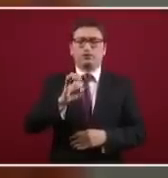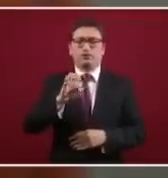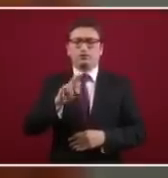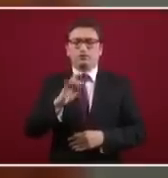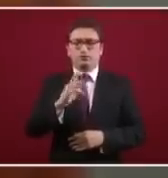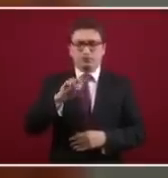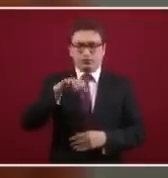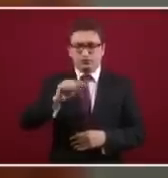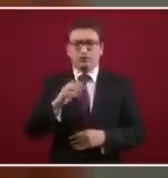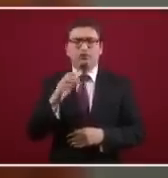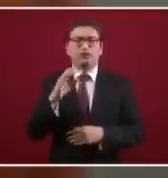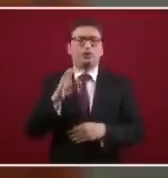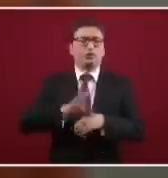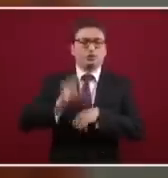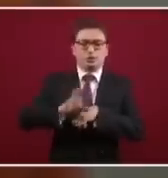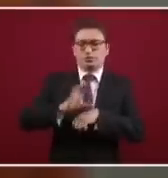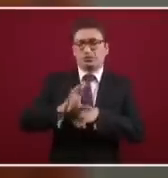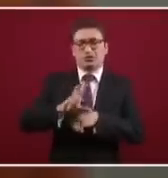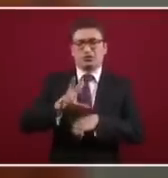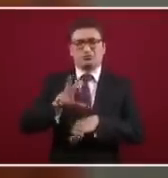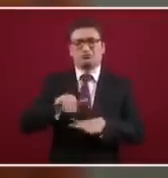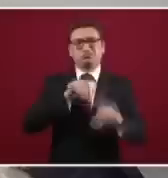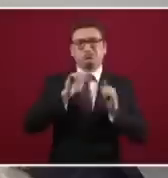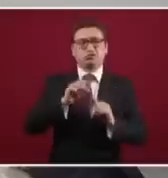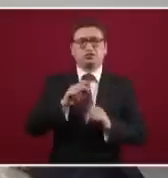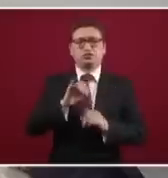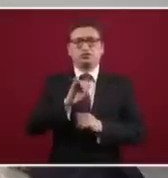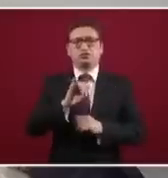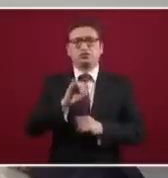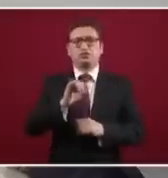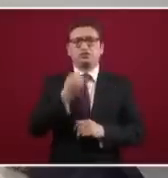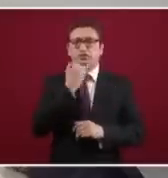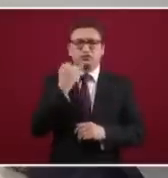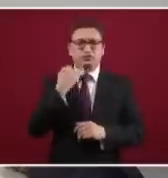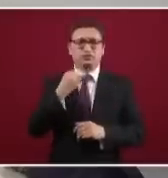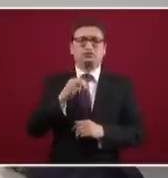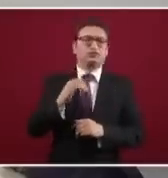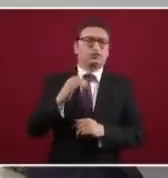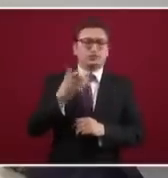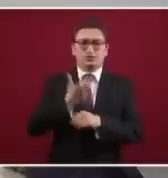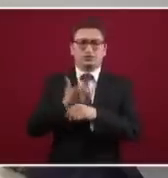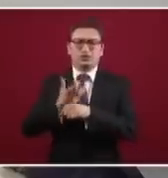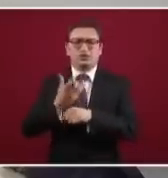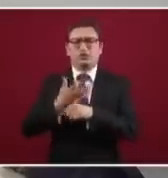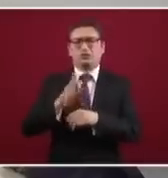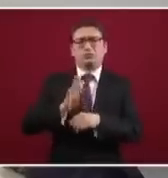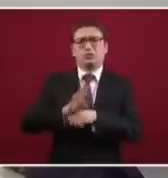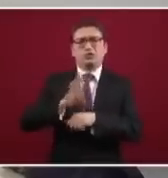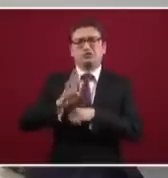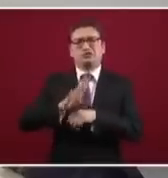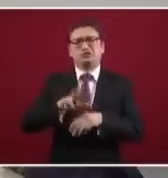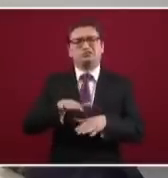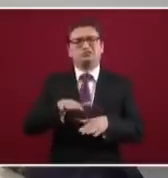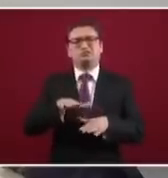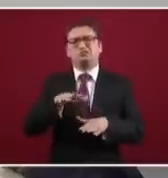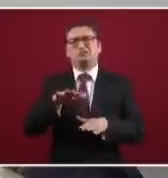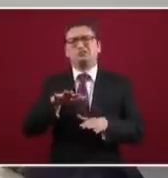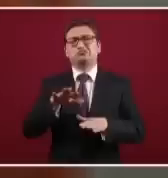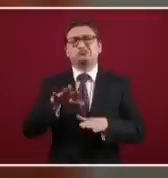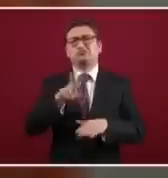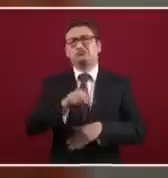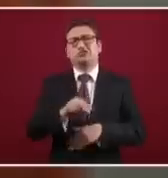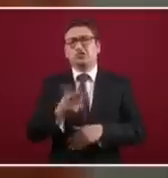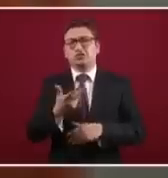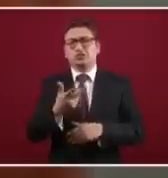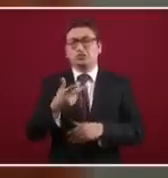y Colombia se abstuvieron, Israel, Estados Unidos y Brasil estuvieron en contra y obviamente México estuvo a favor. ¿Qué me